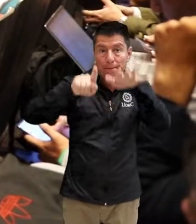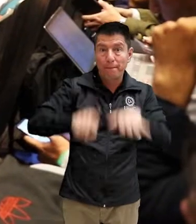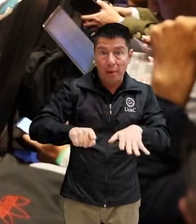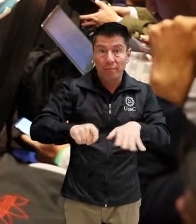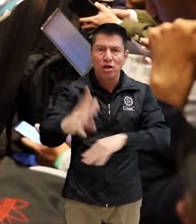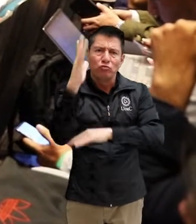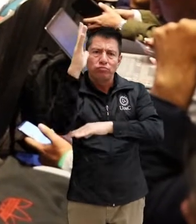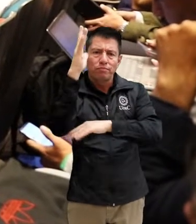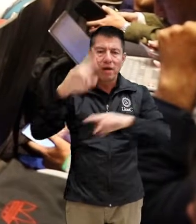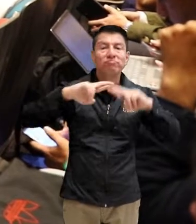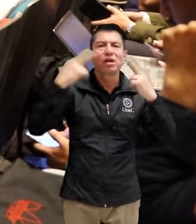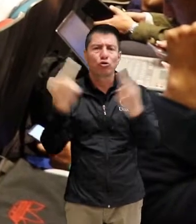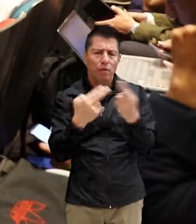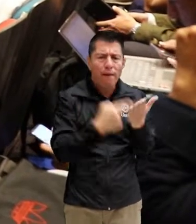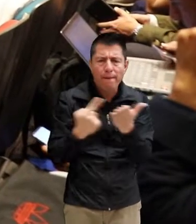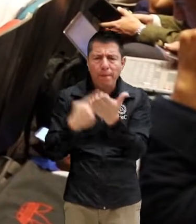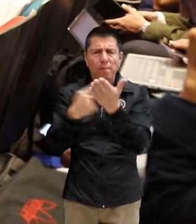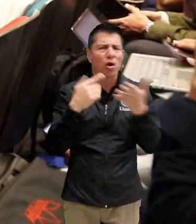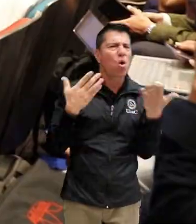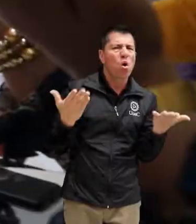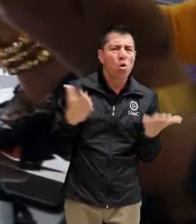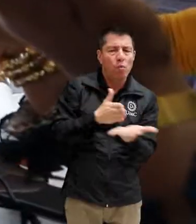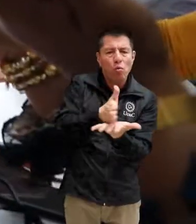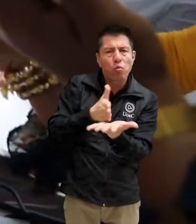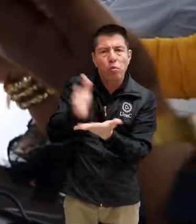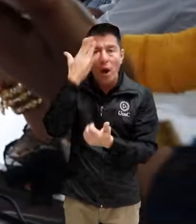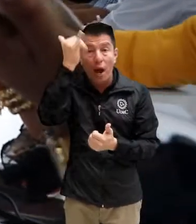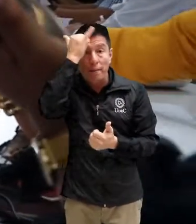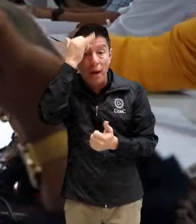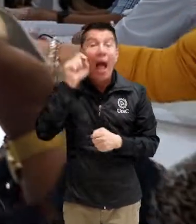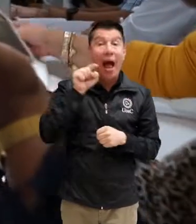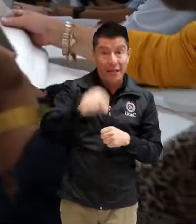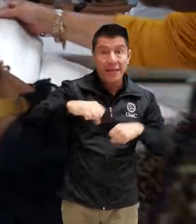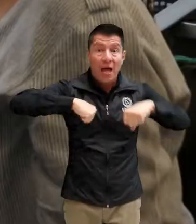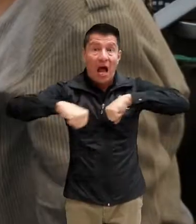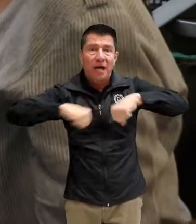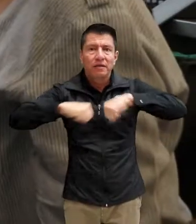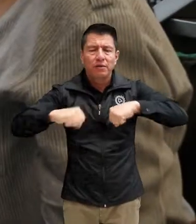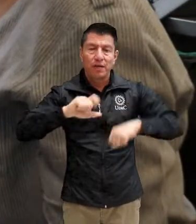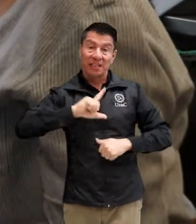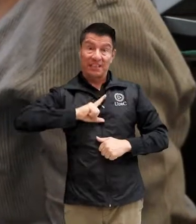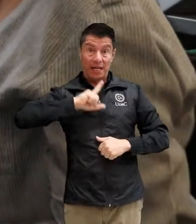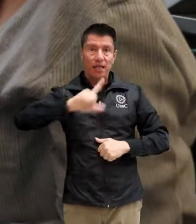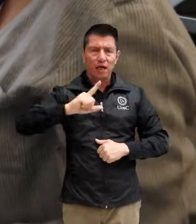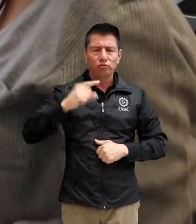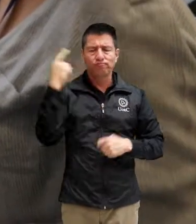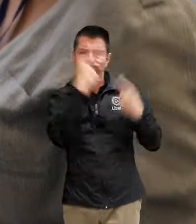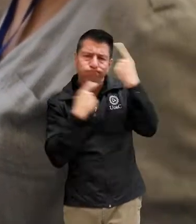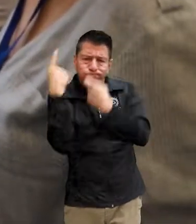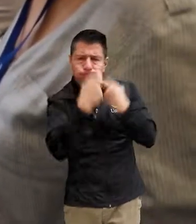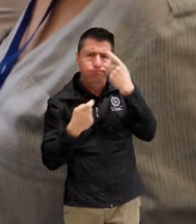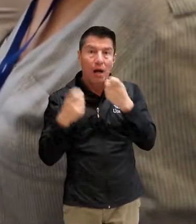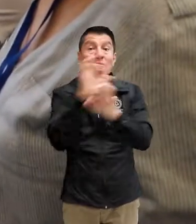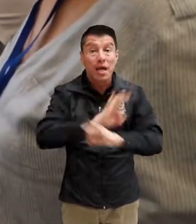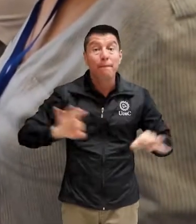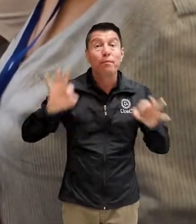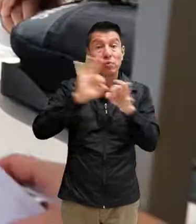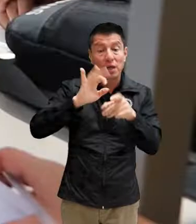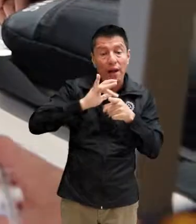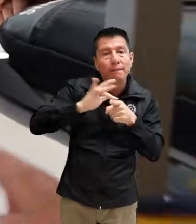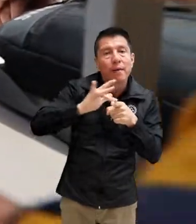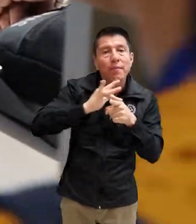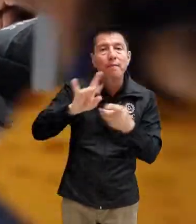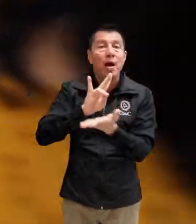de ponderación de programas académicos. Allí se realizaron actividades de liderazgo y reflexión en torno a la importancia de la aplicabilidad del